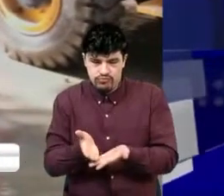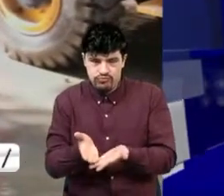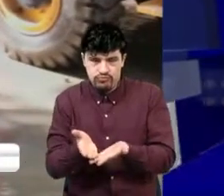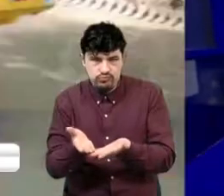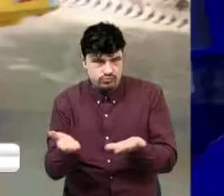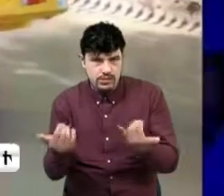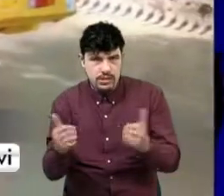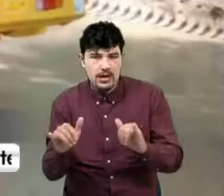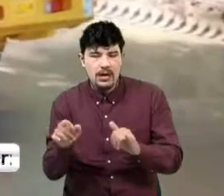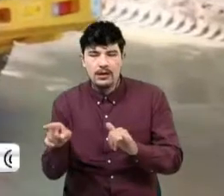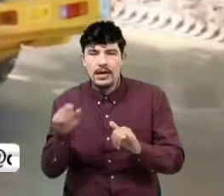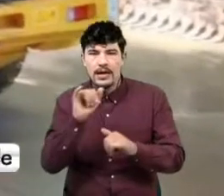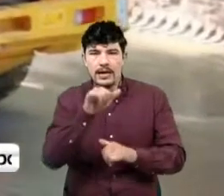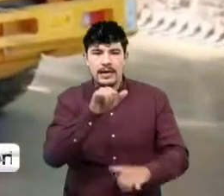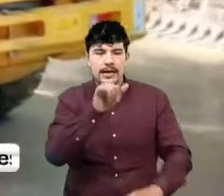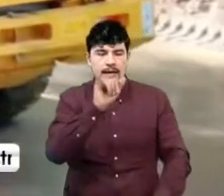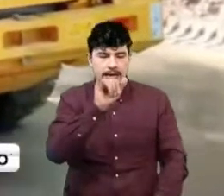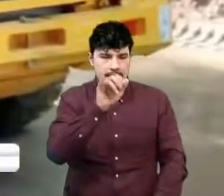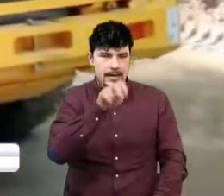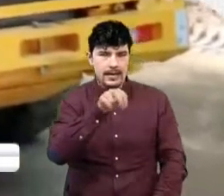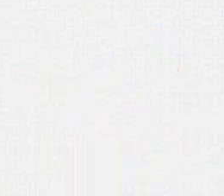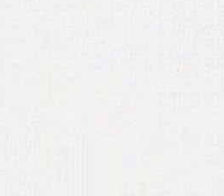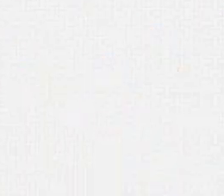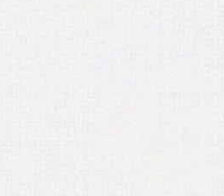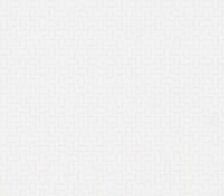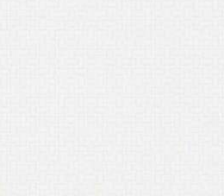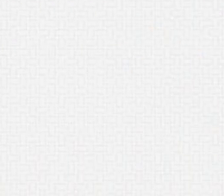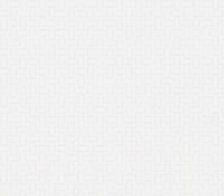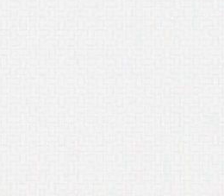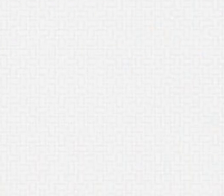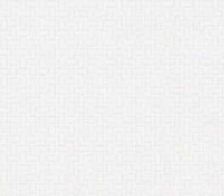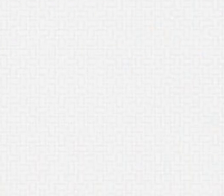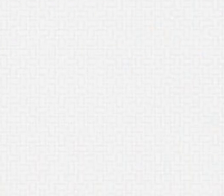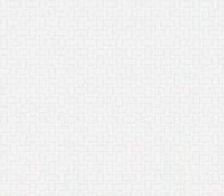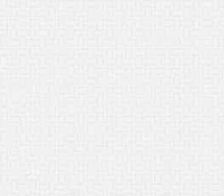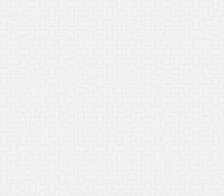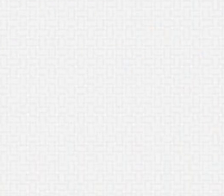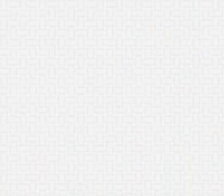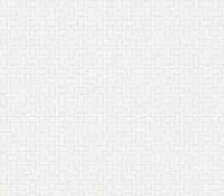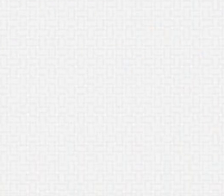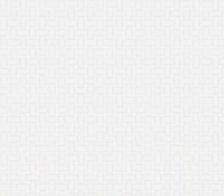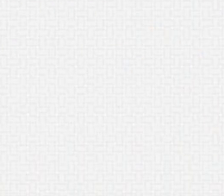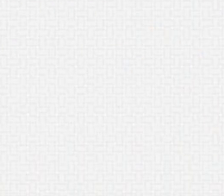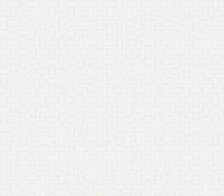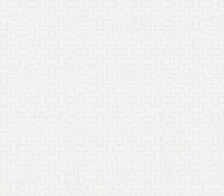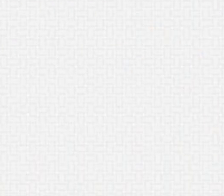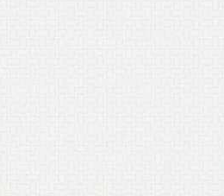contingencia para atender las emergencias que se presenten por las lluvias. Canaltro.com